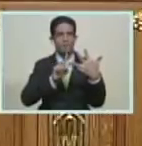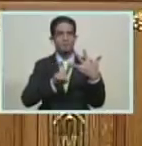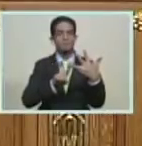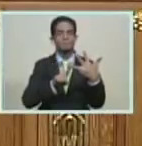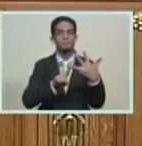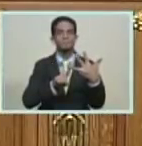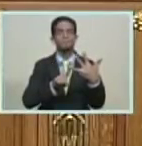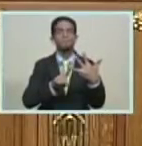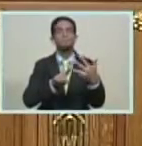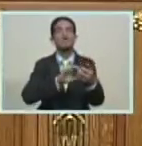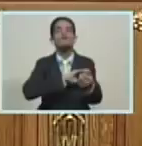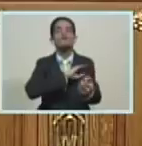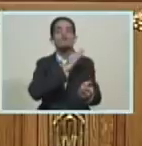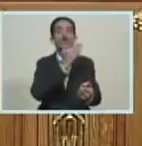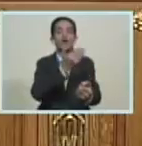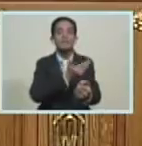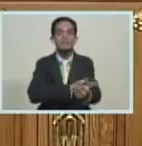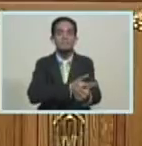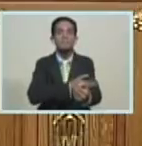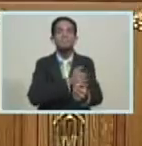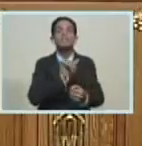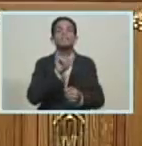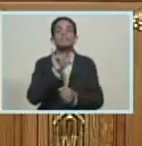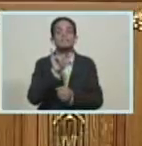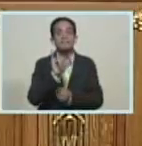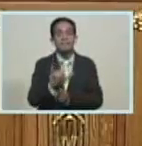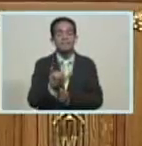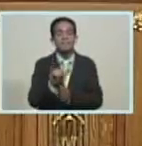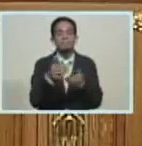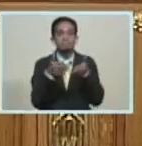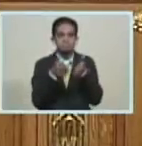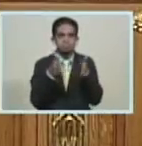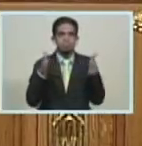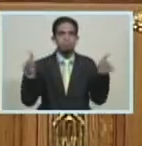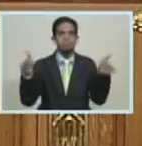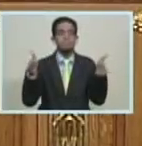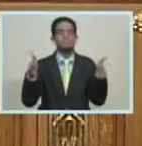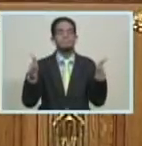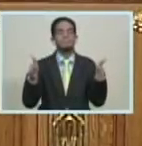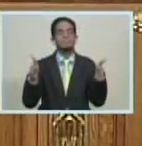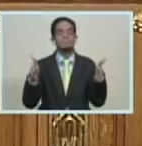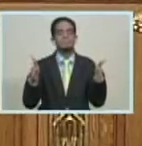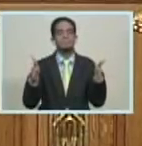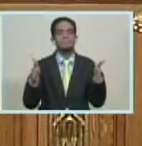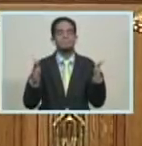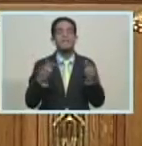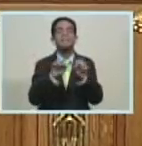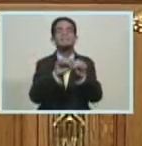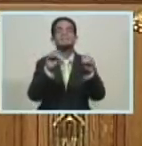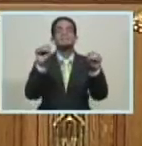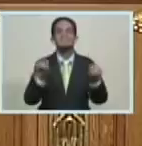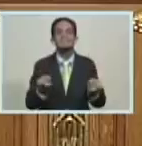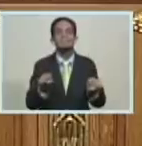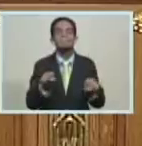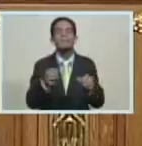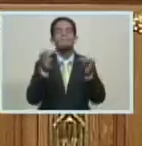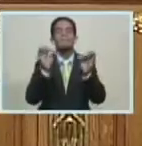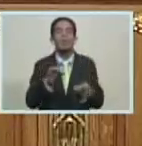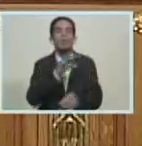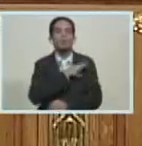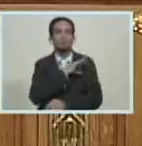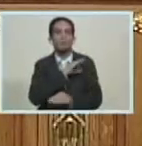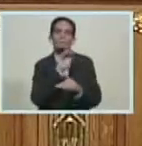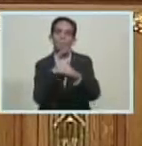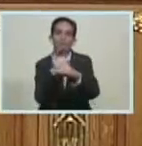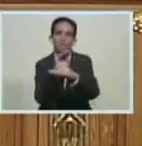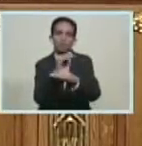El fortalecimiento y la ampliación de los logros del poder popular, del sistema de seguridad social y protección